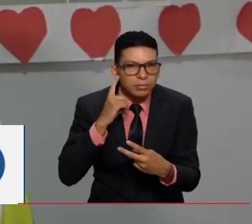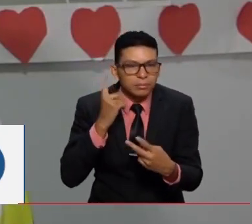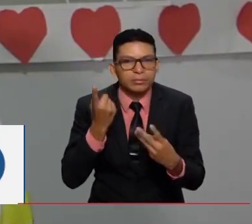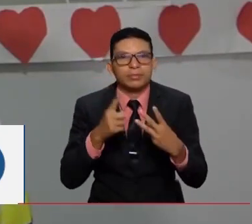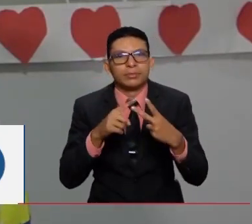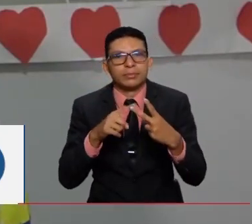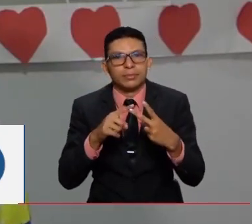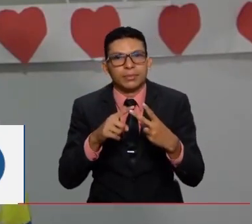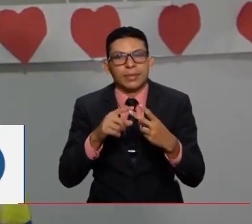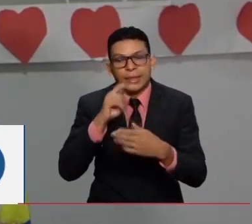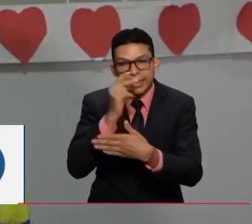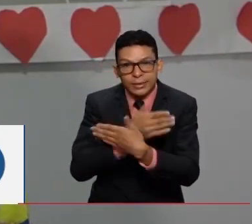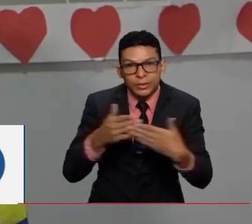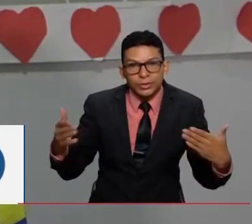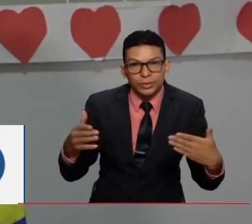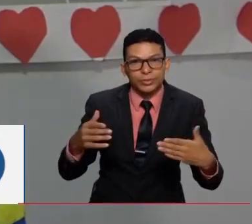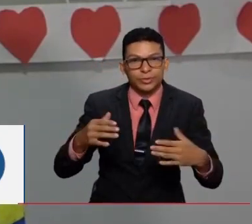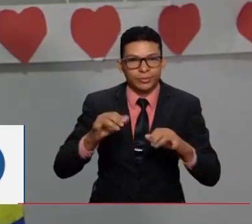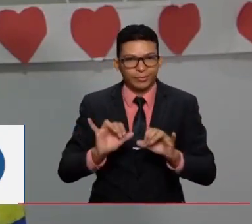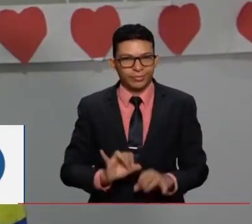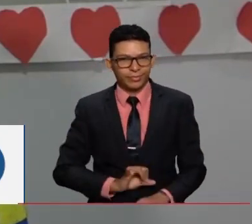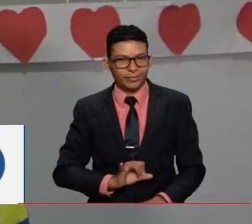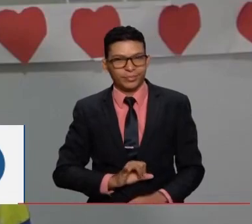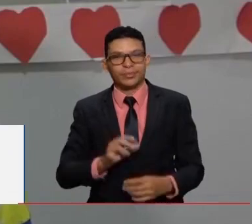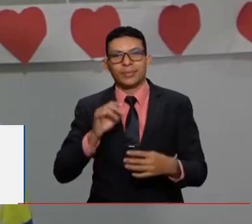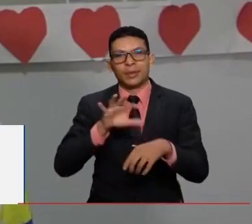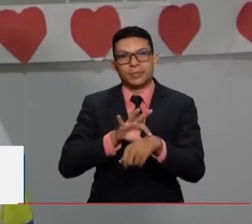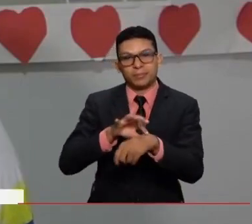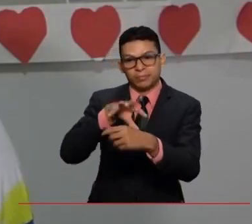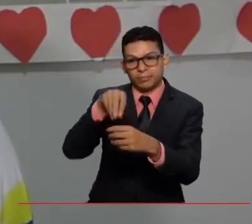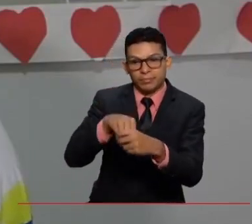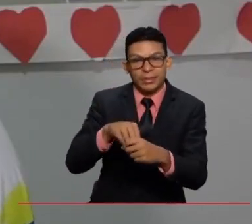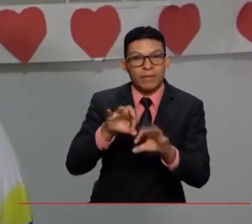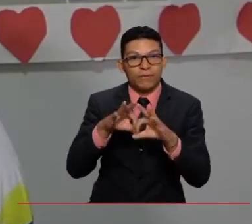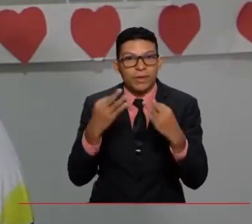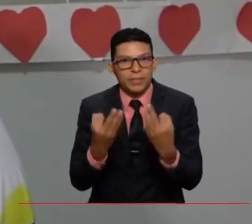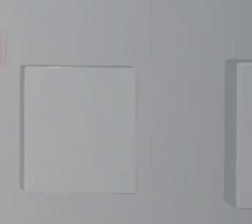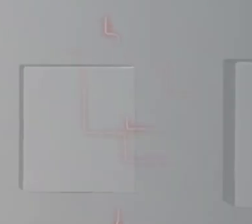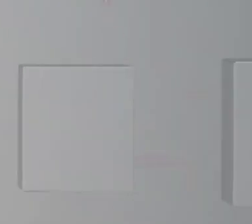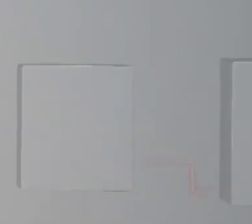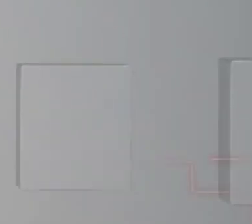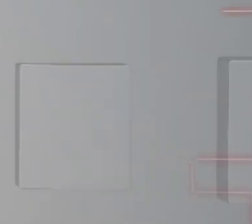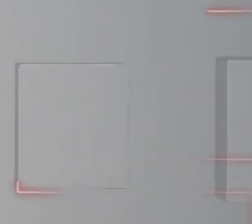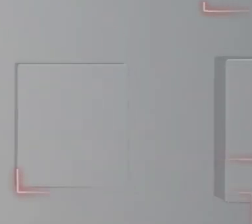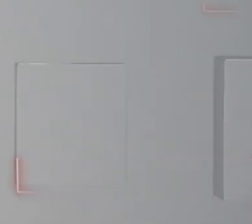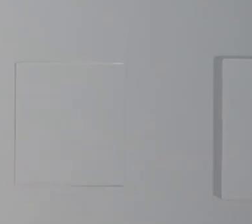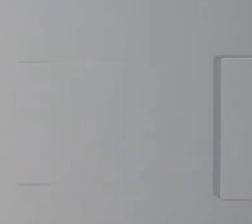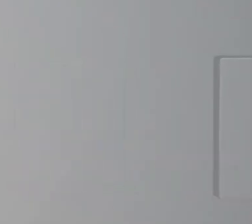ginecología, medicina interna, medicina familiar, odontología, rehabilitación oral, entre otros.